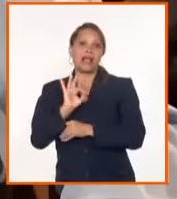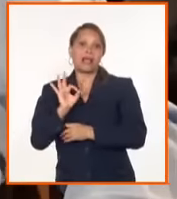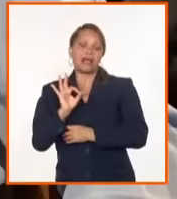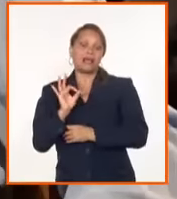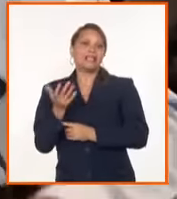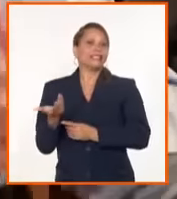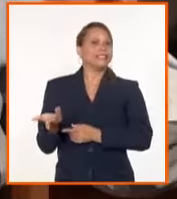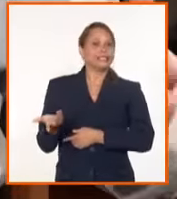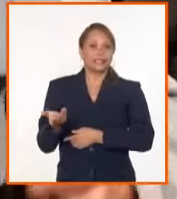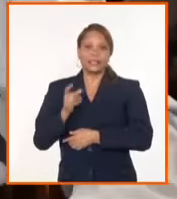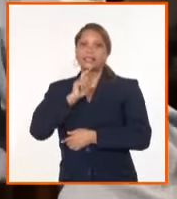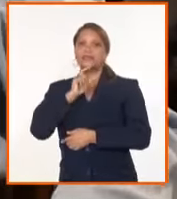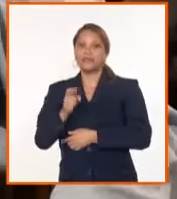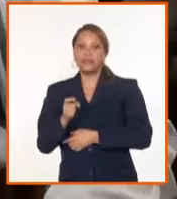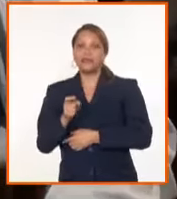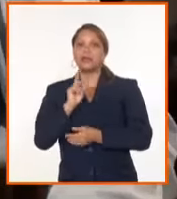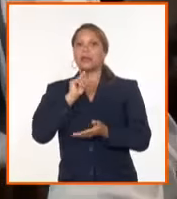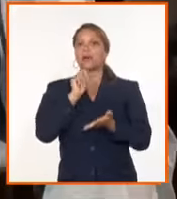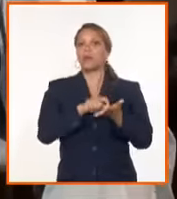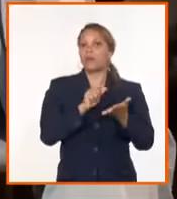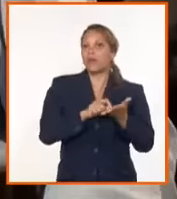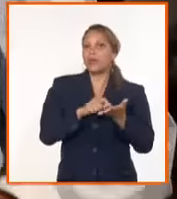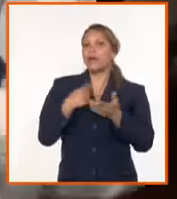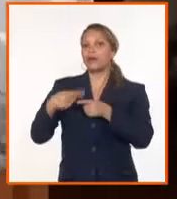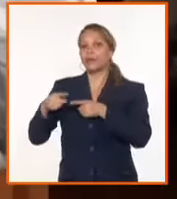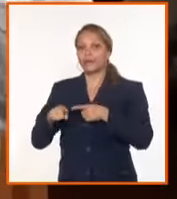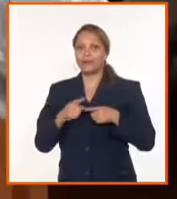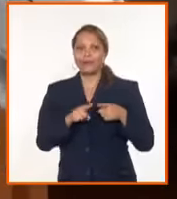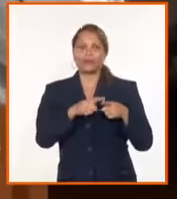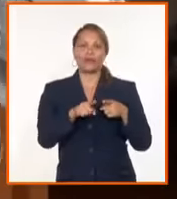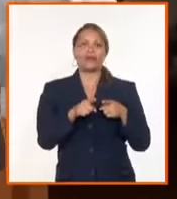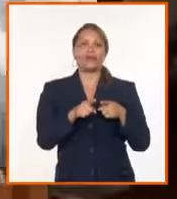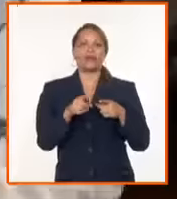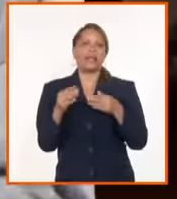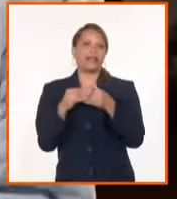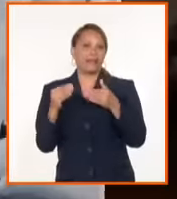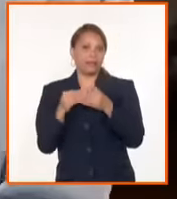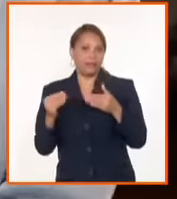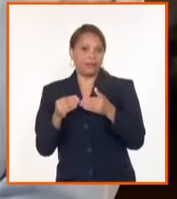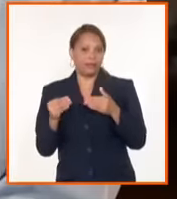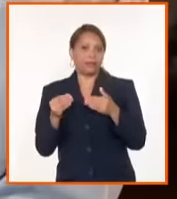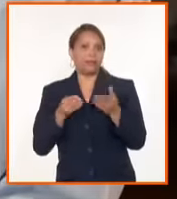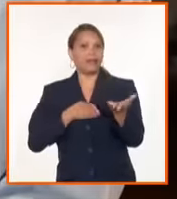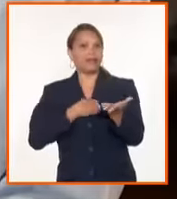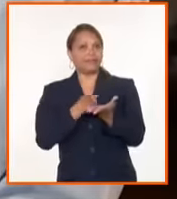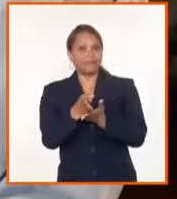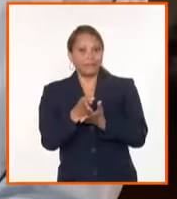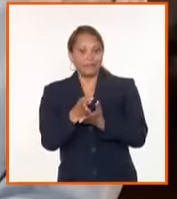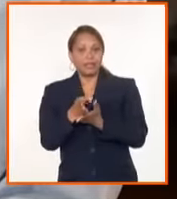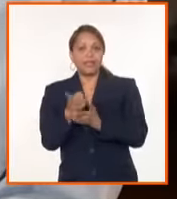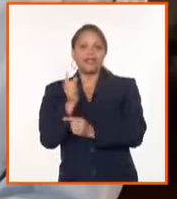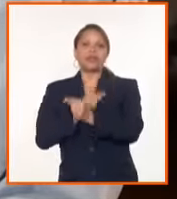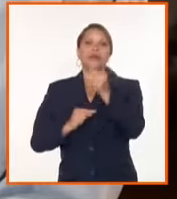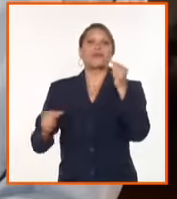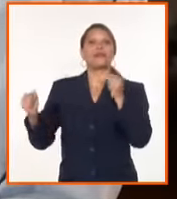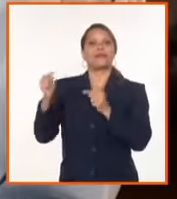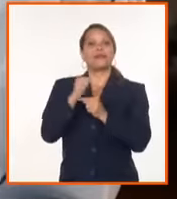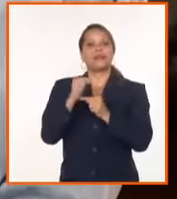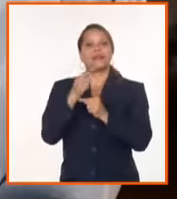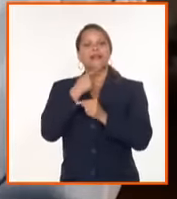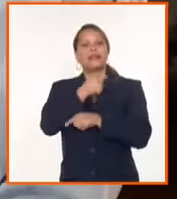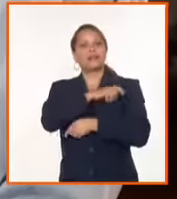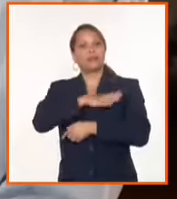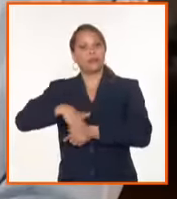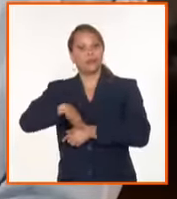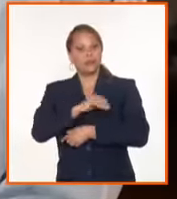fraccionadamente la canasta y otros insumos que son necesarios para mantener la vitalidad de lo fundamental de la población.